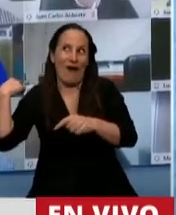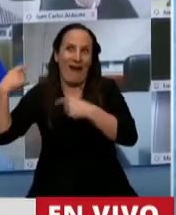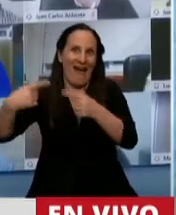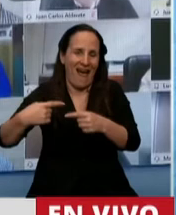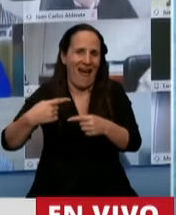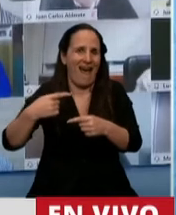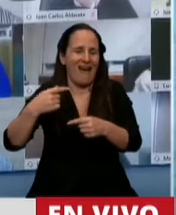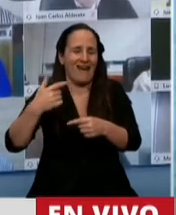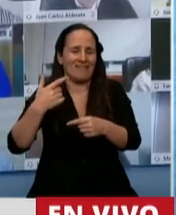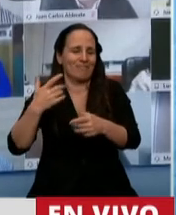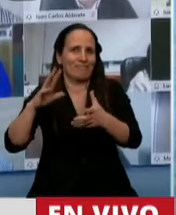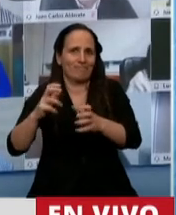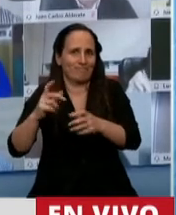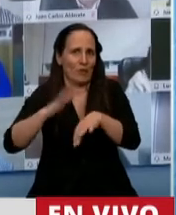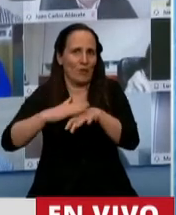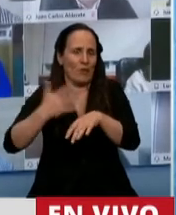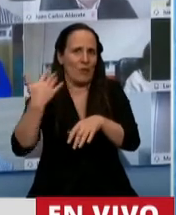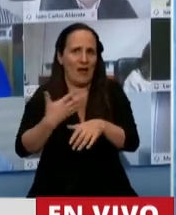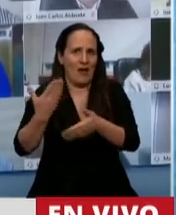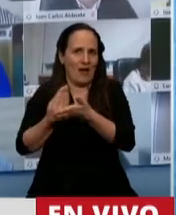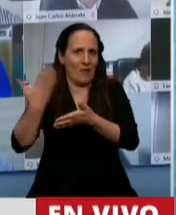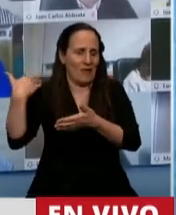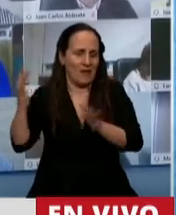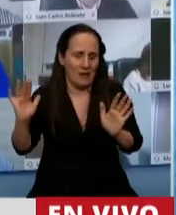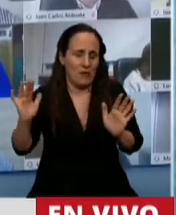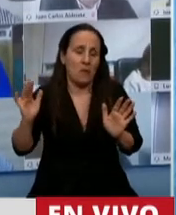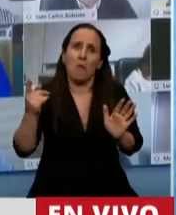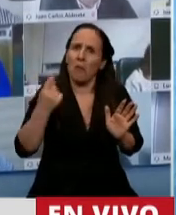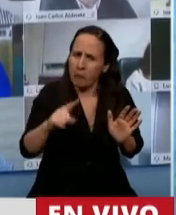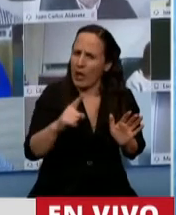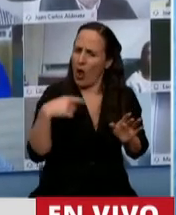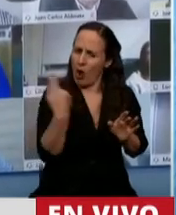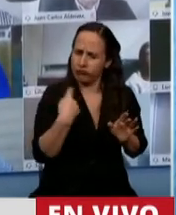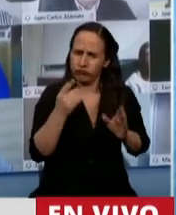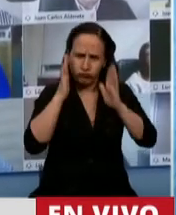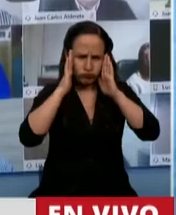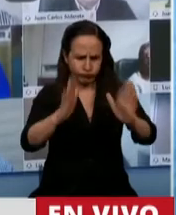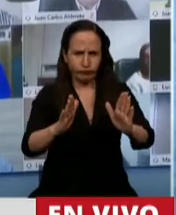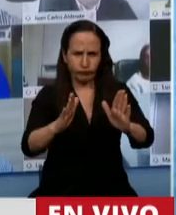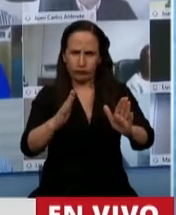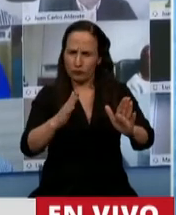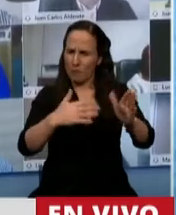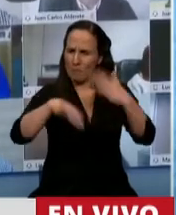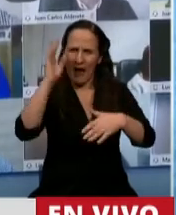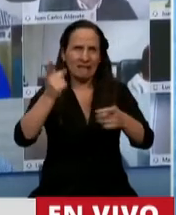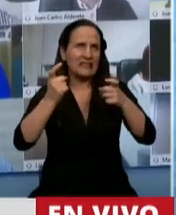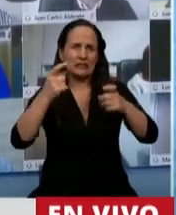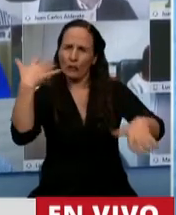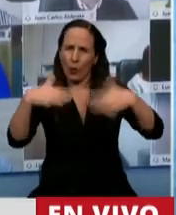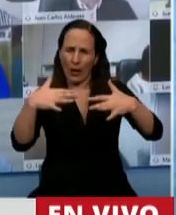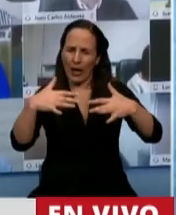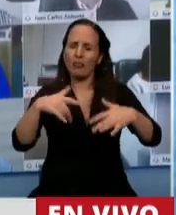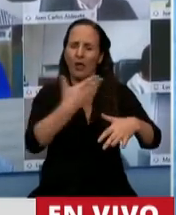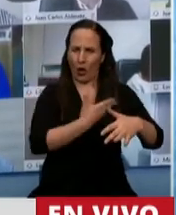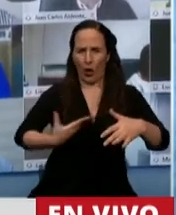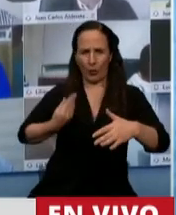Sin embargo, con mucho éxito, atendiendo las prioridades, las más urgentes de nuestro pueblo, nuestro